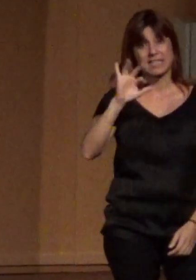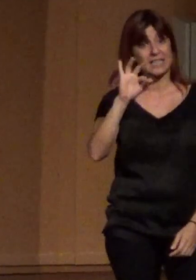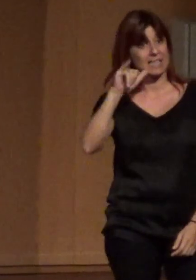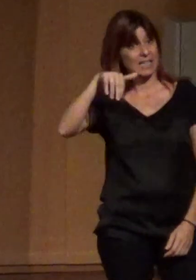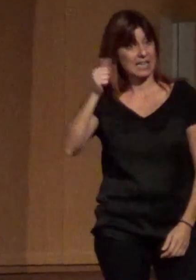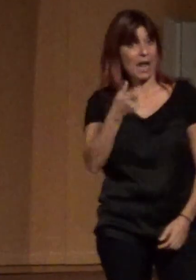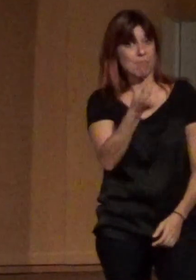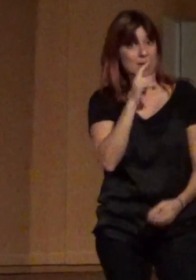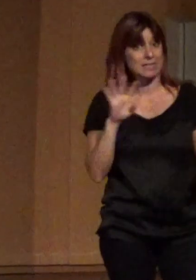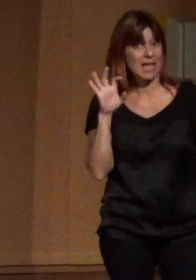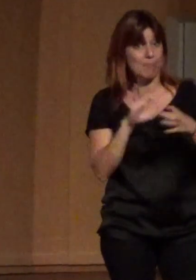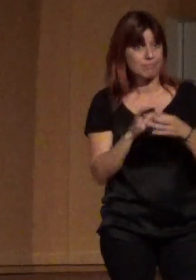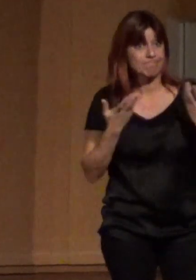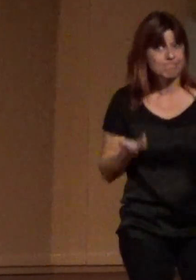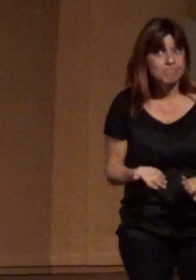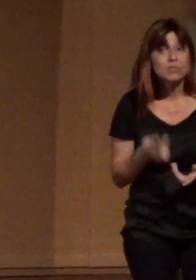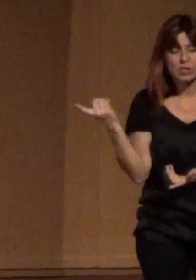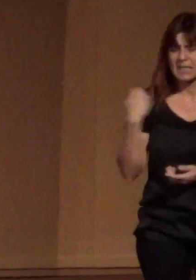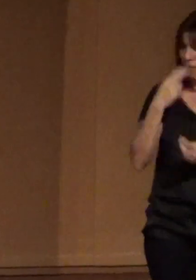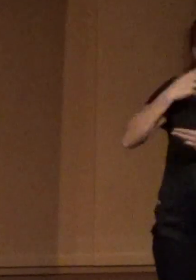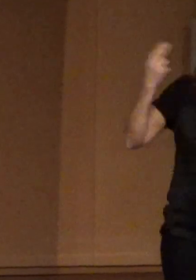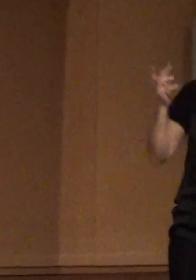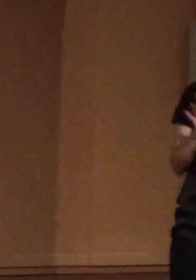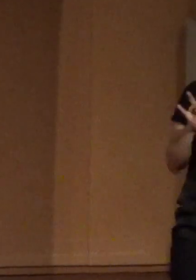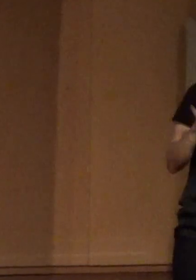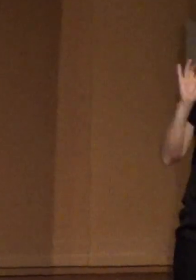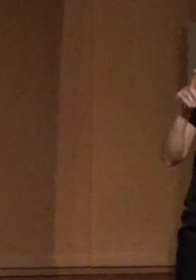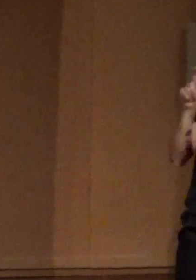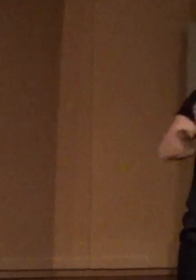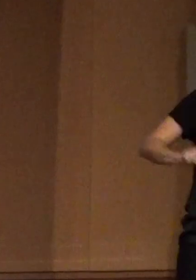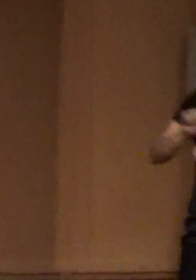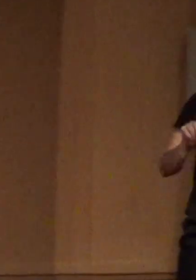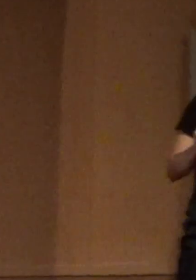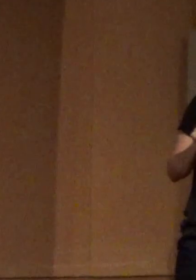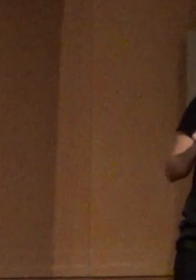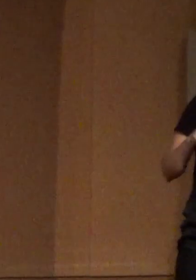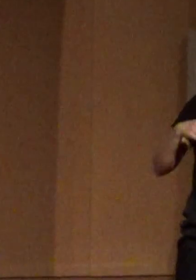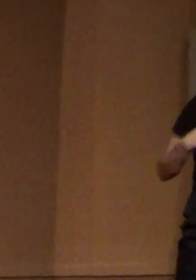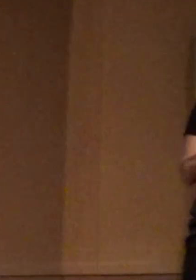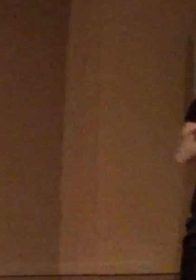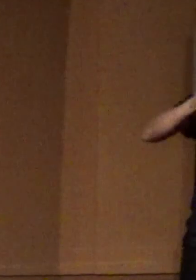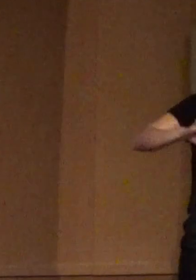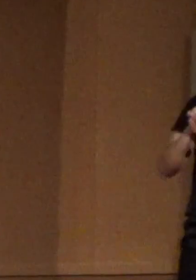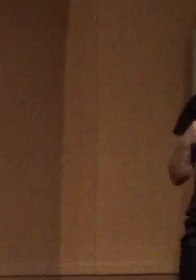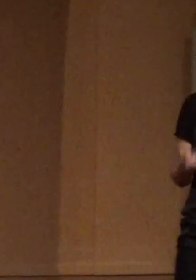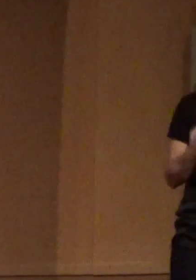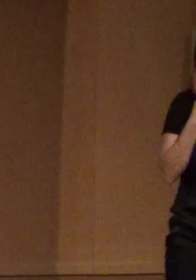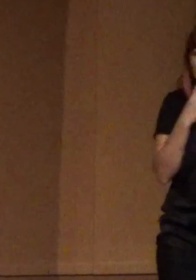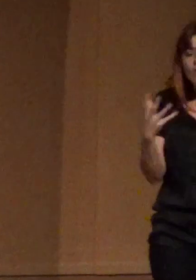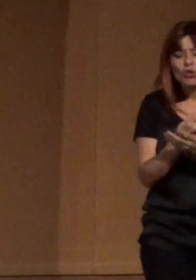Entonces nosotros con eso hemos hecho un algoritmo que está publicado hace un par de años en la Sociedad de Neuropediatría, que luego pondré. Dentro de toda la batería de